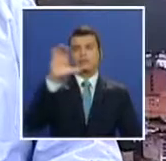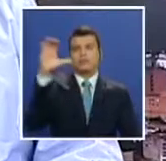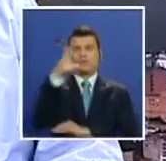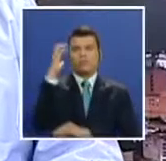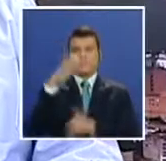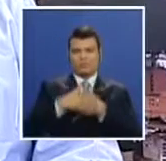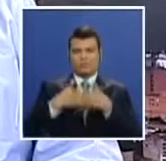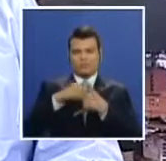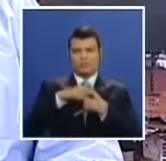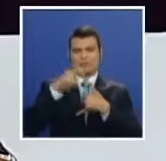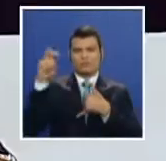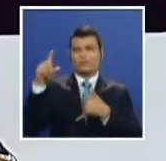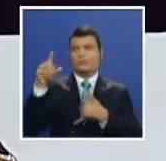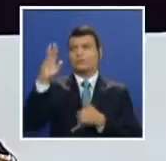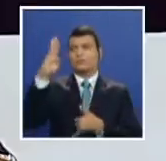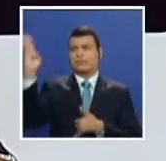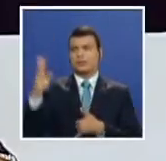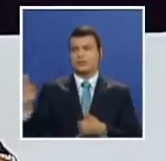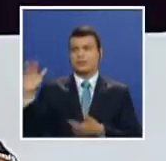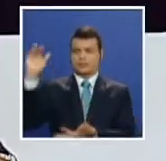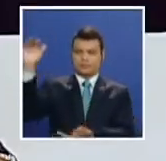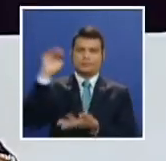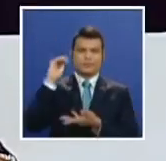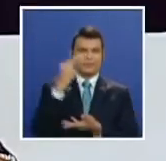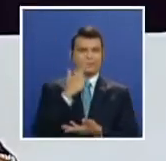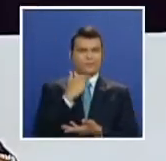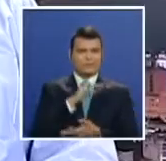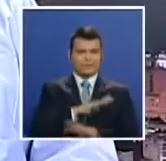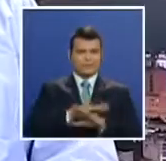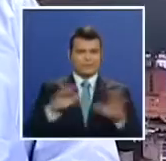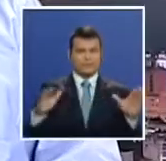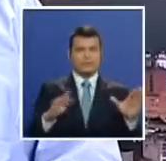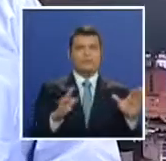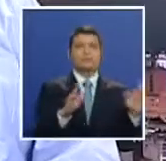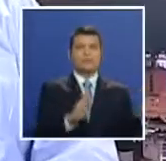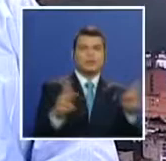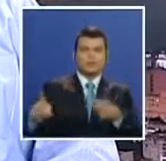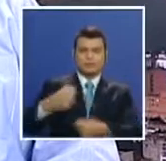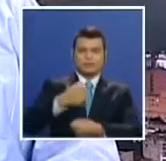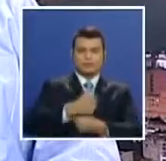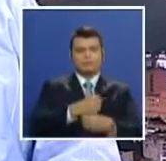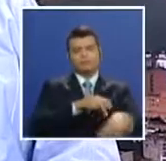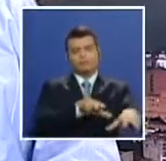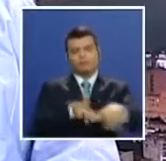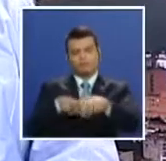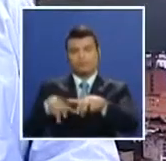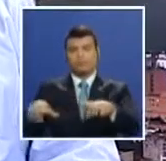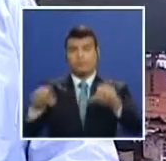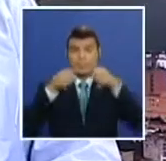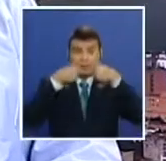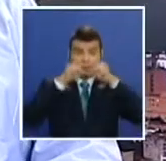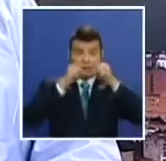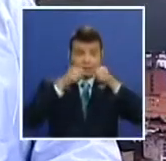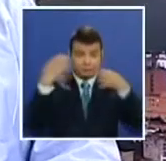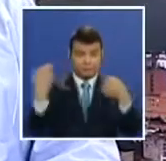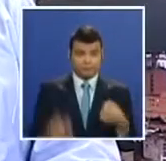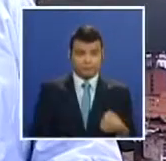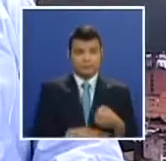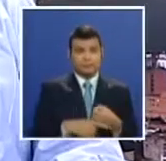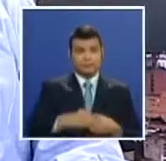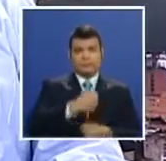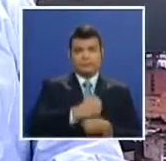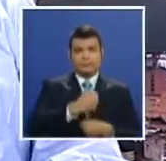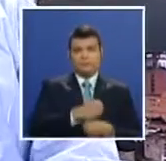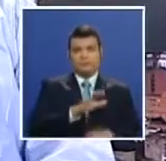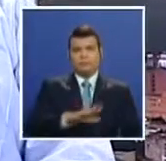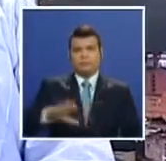que entró de brasil los agricultores paneleros e ilustra ficheros de esa